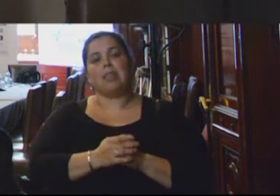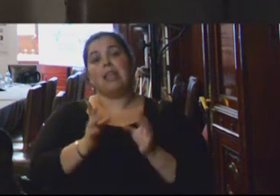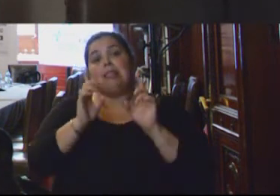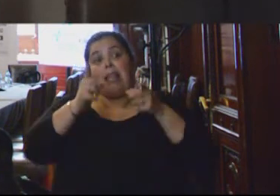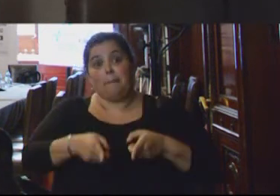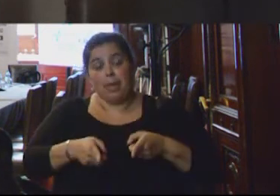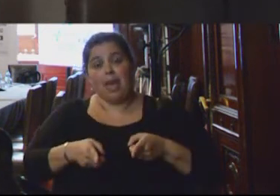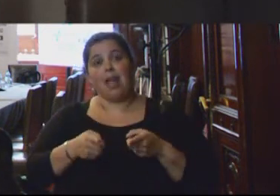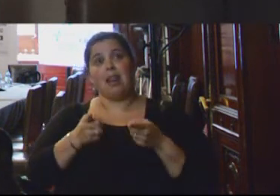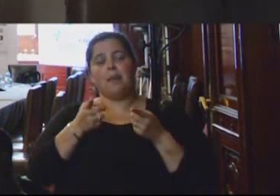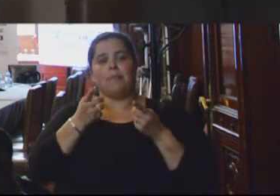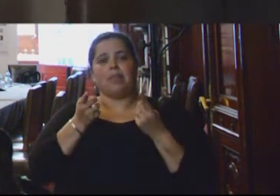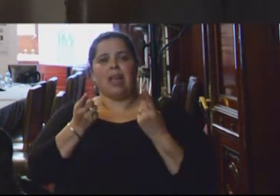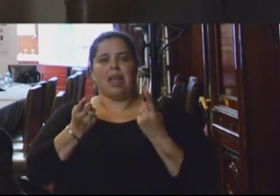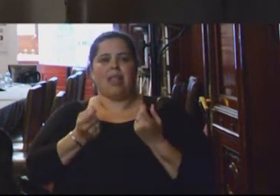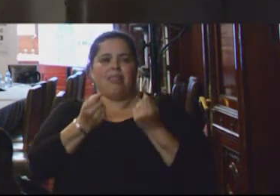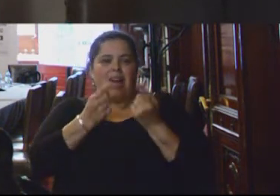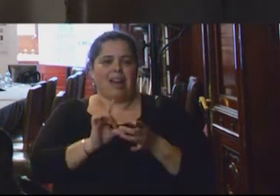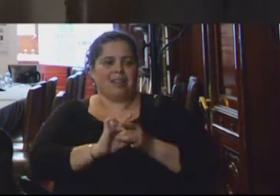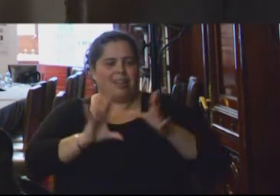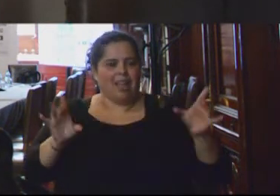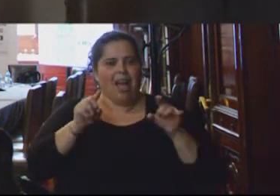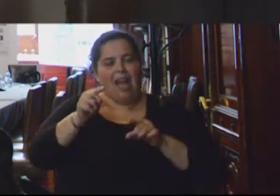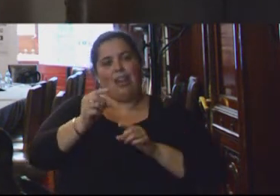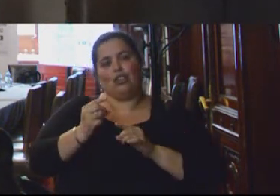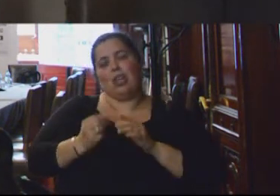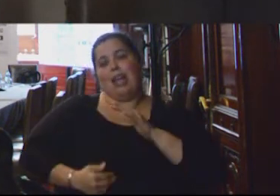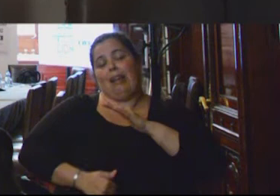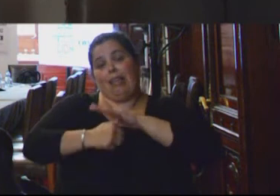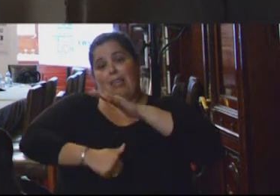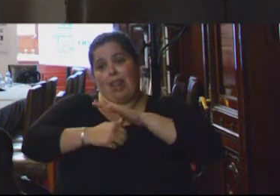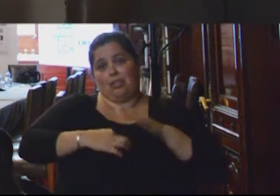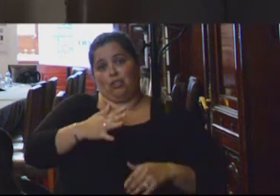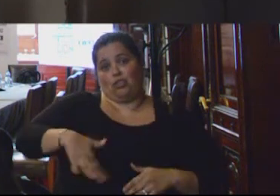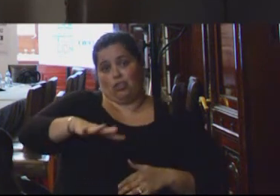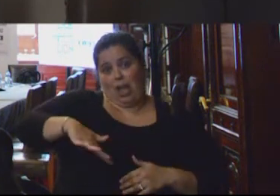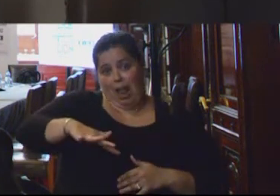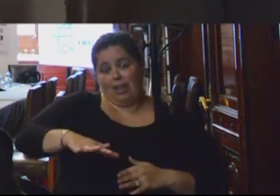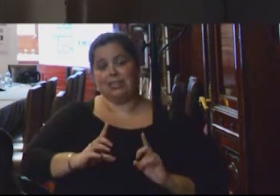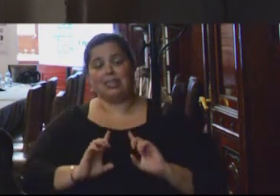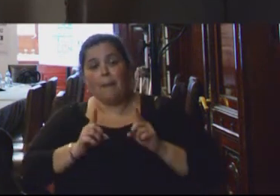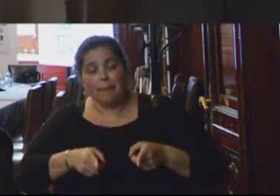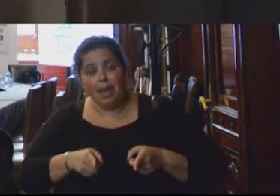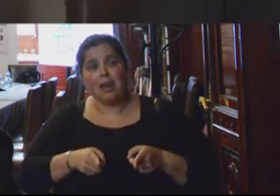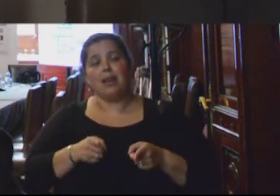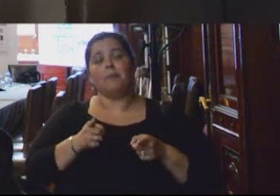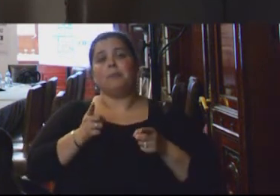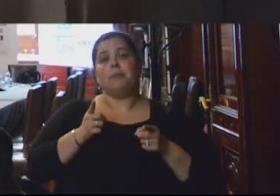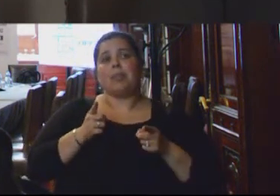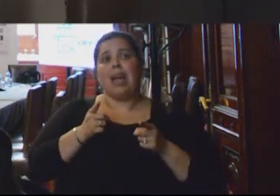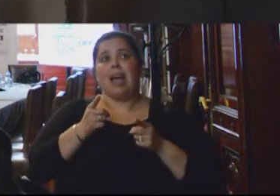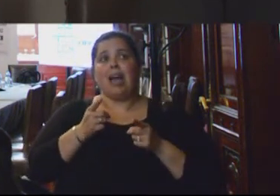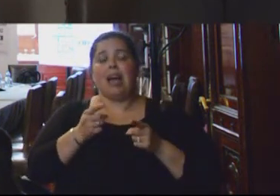líderes sociales enjuiciados por actos de protesta y resistencia y la suspensión de las realizaciones de nuevos